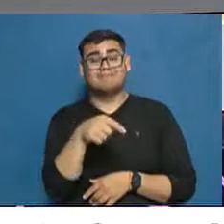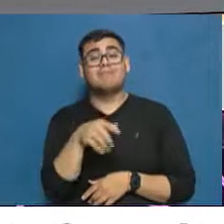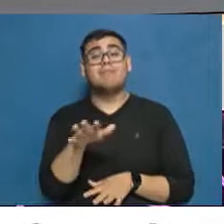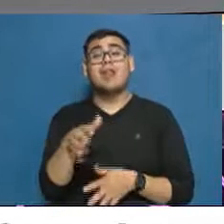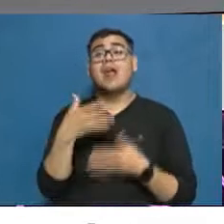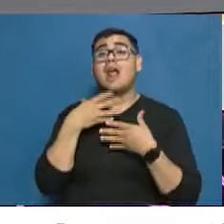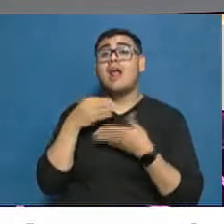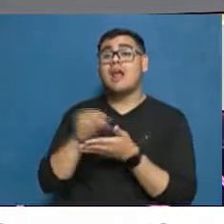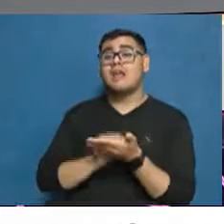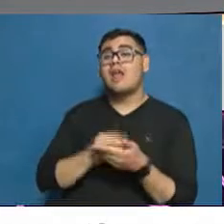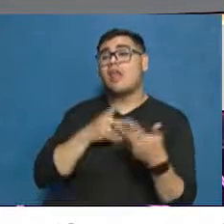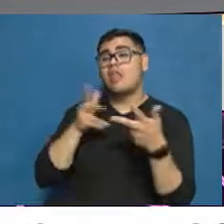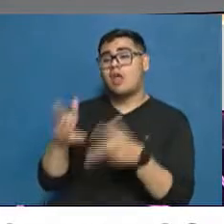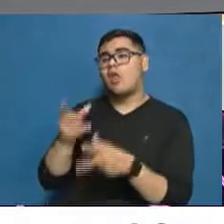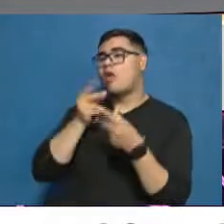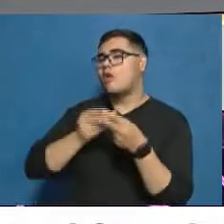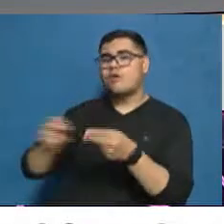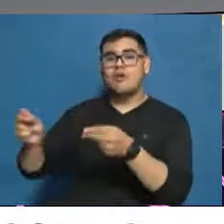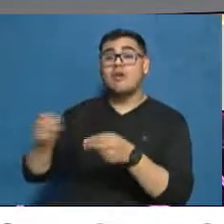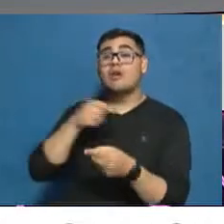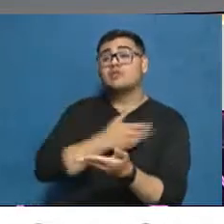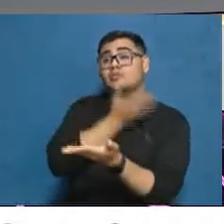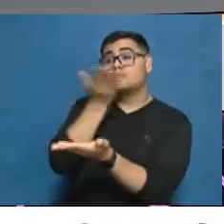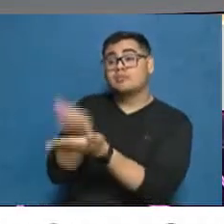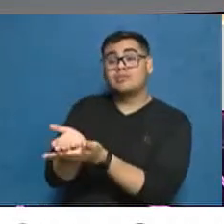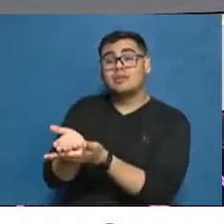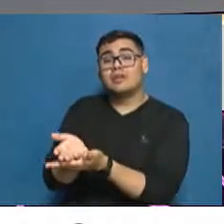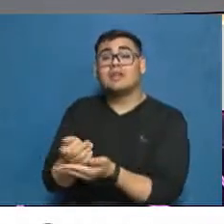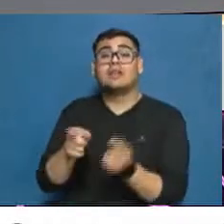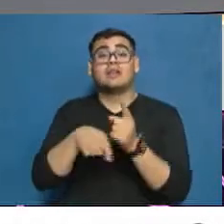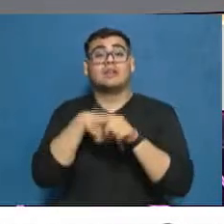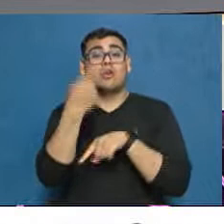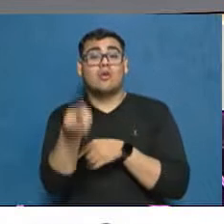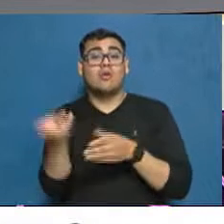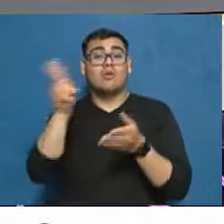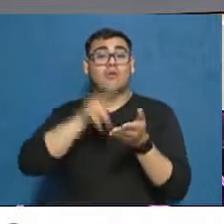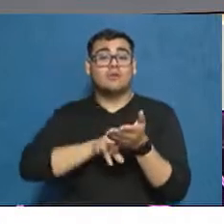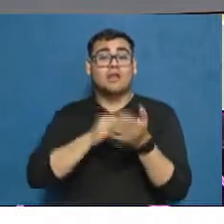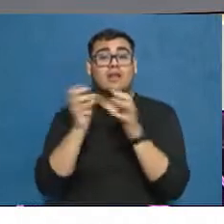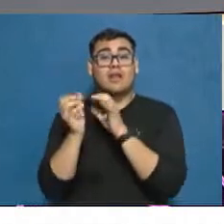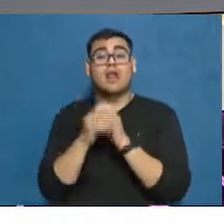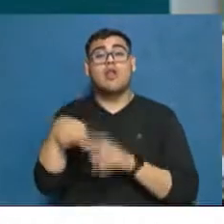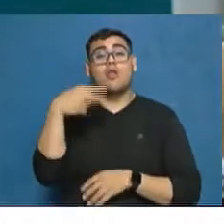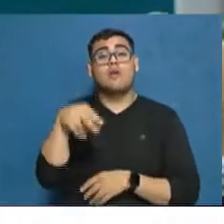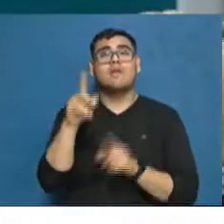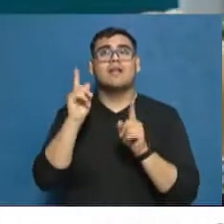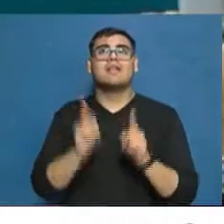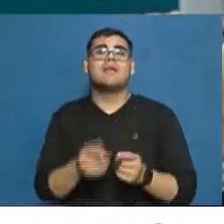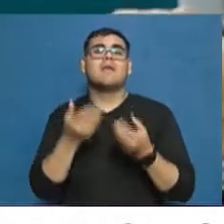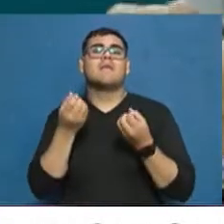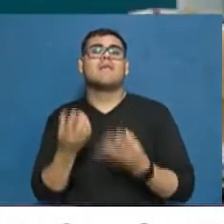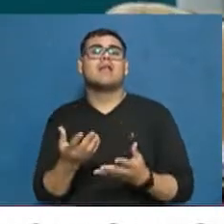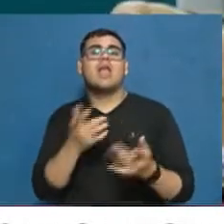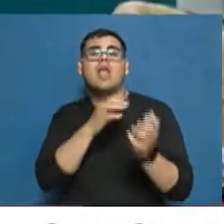también la rechazaron. Ellos aportaron nuevas propuestas y se van a reunir nuevamente entonces a comienzos de noviembre también para hacer esta nueva